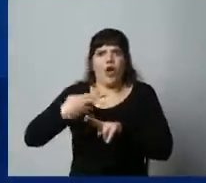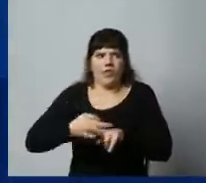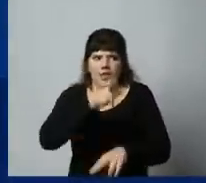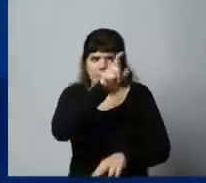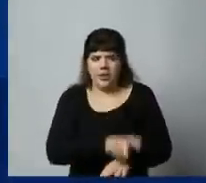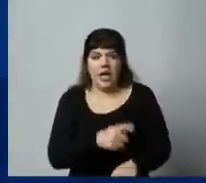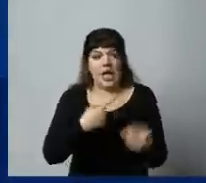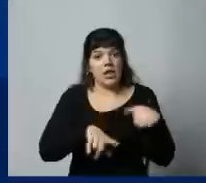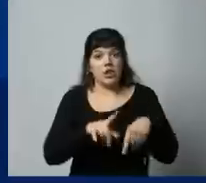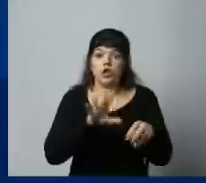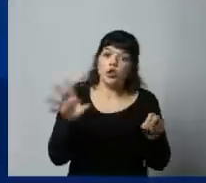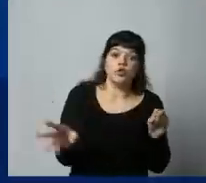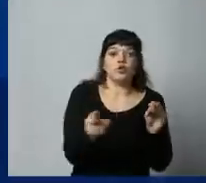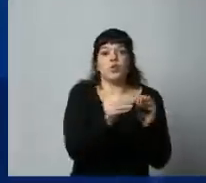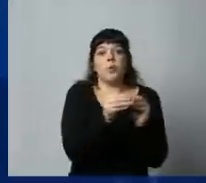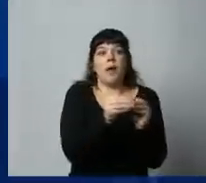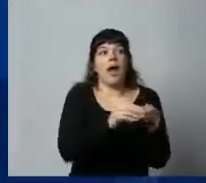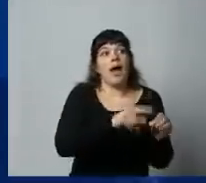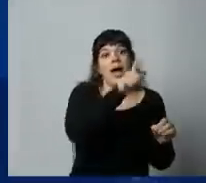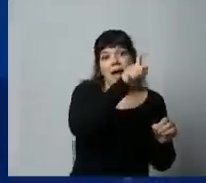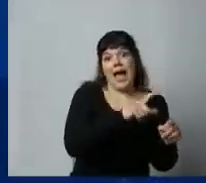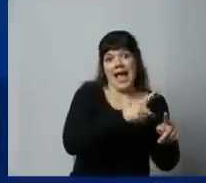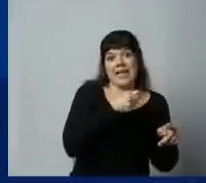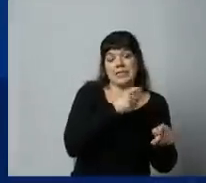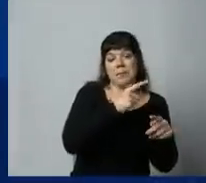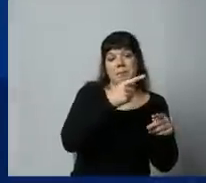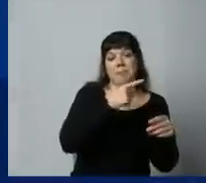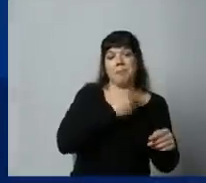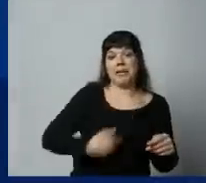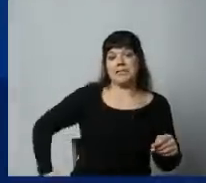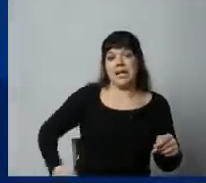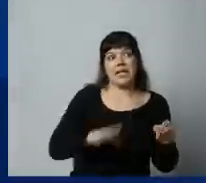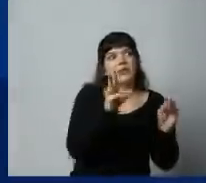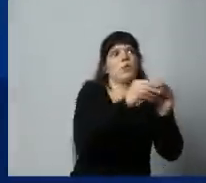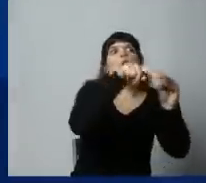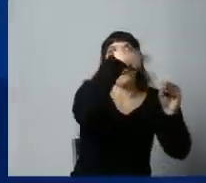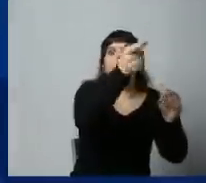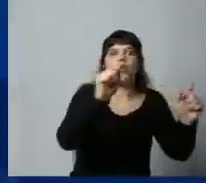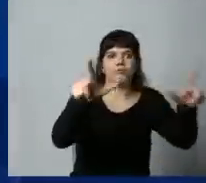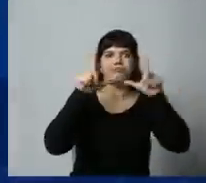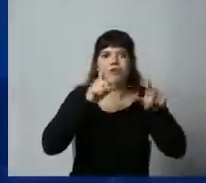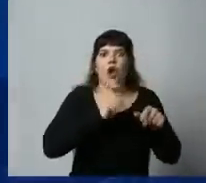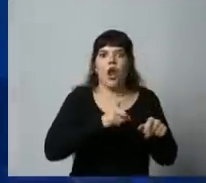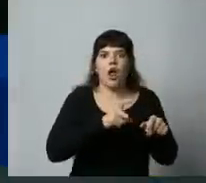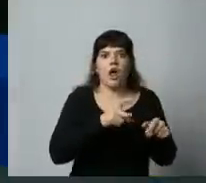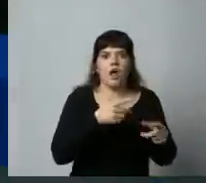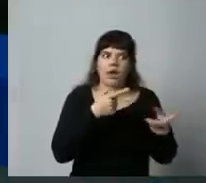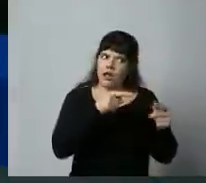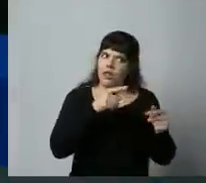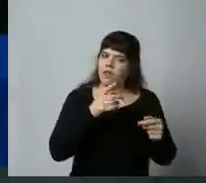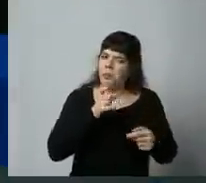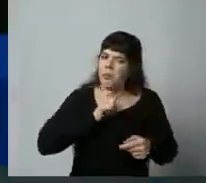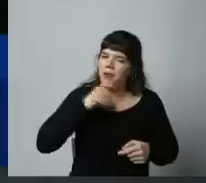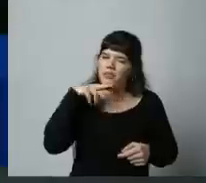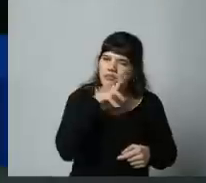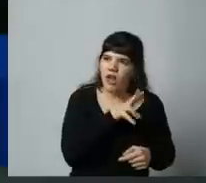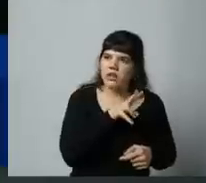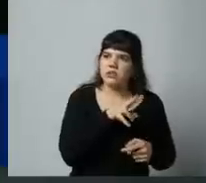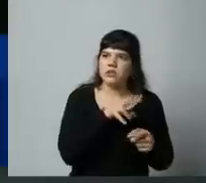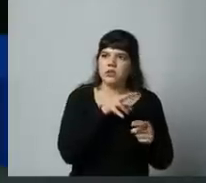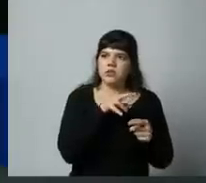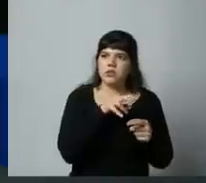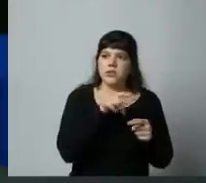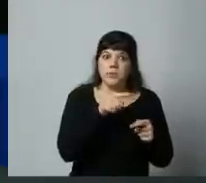Pacheco a los de Juan María bord que fue el que terminó ganando pero hubo denuncias de fraude muchos años exactamente déjame dar este dato